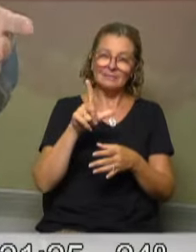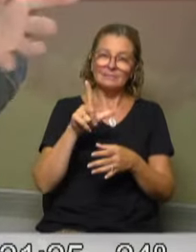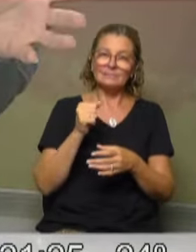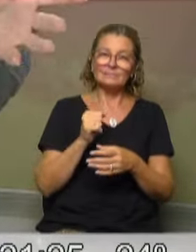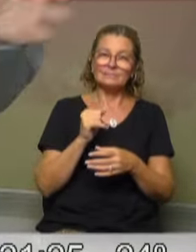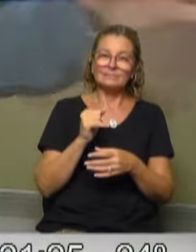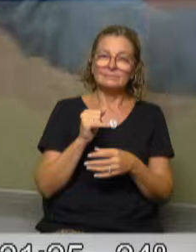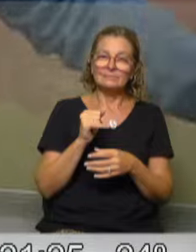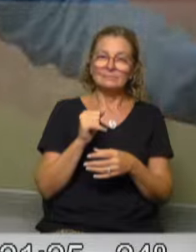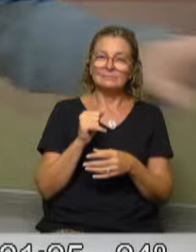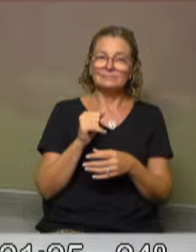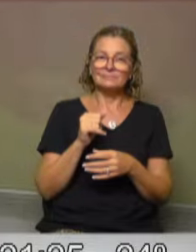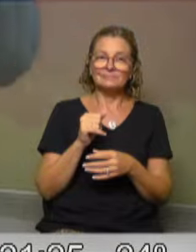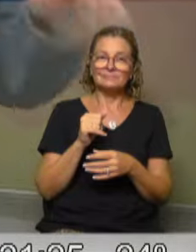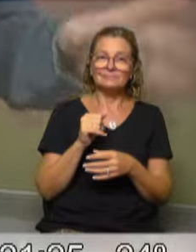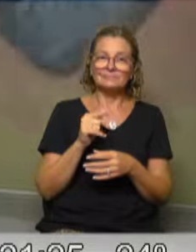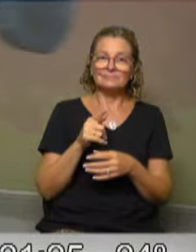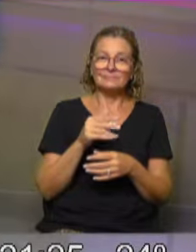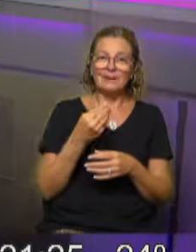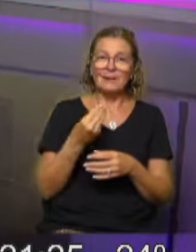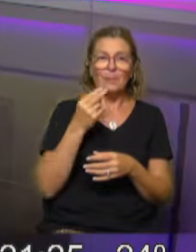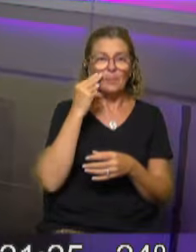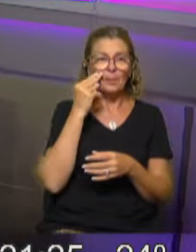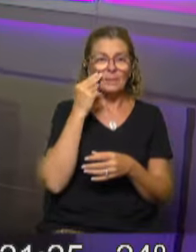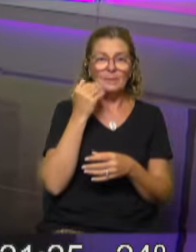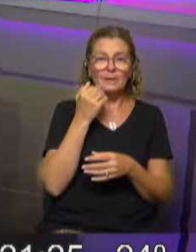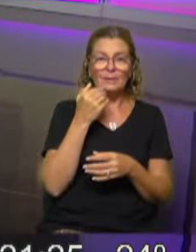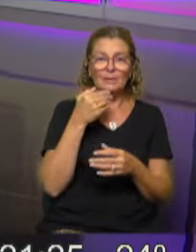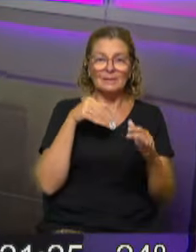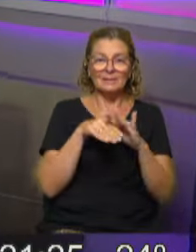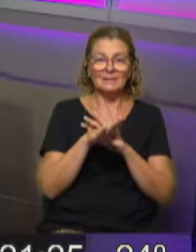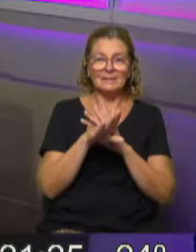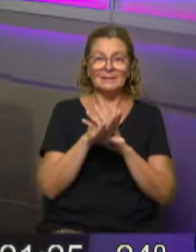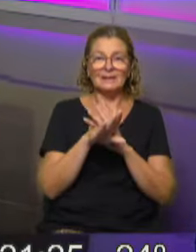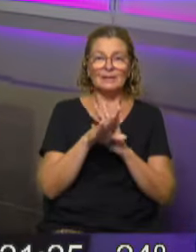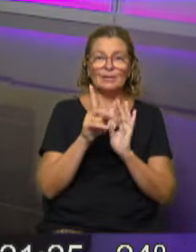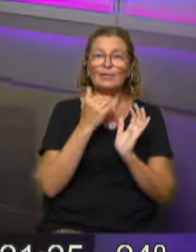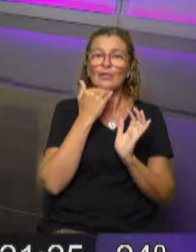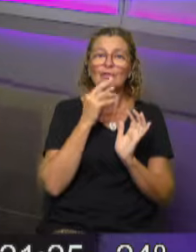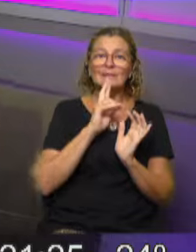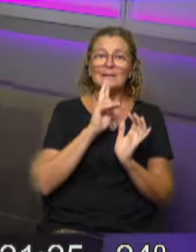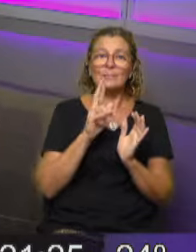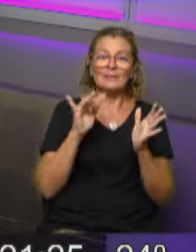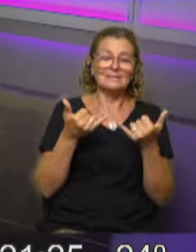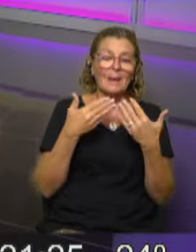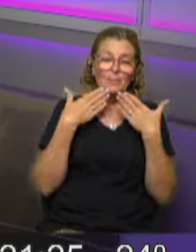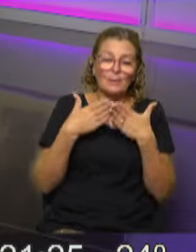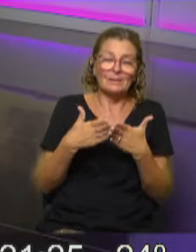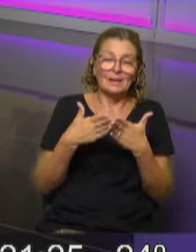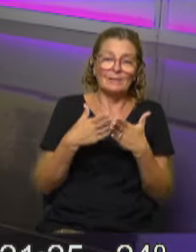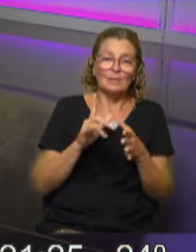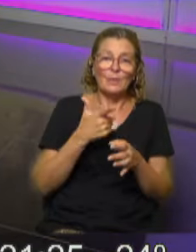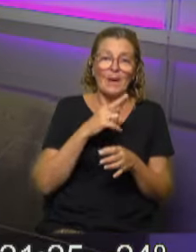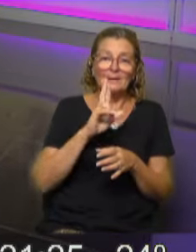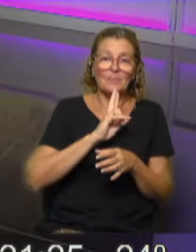Migdal. Wow. Migdal. Ya. Qué problema. Parece que ni siquiera te introduje, Leonor. No sé, y ya te estoy haciendo preguntas. Pero no tengo